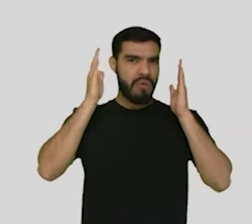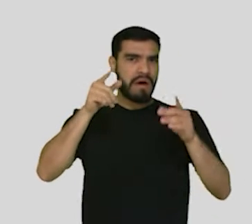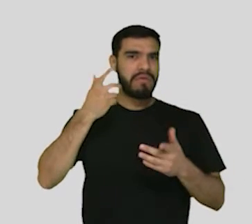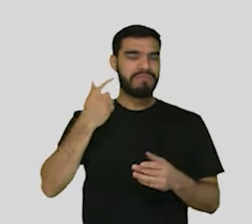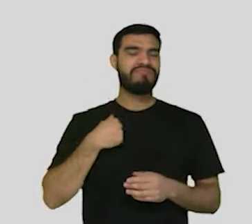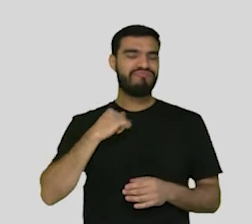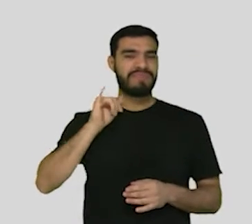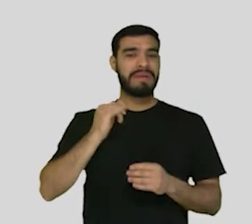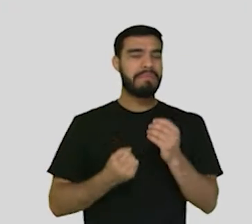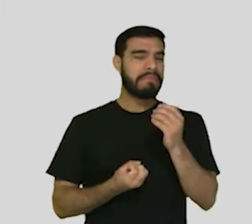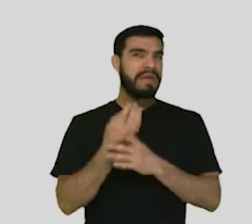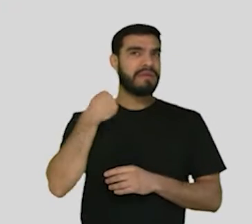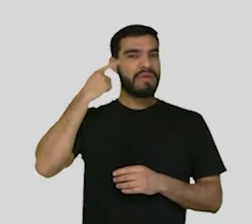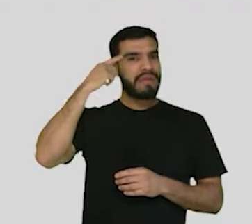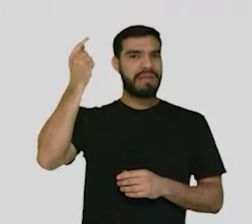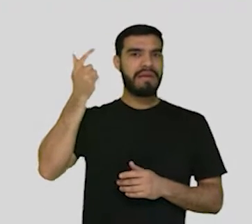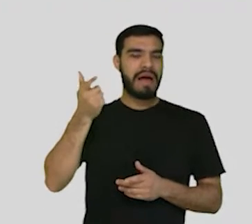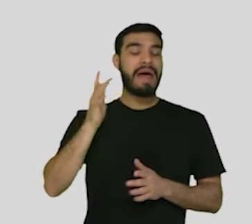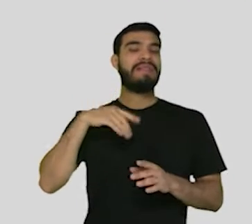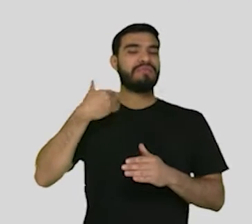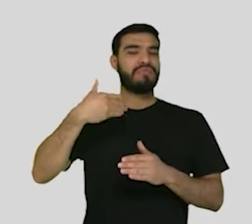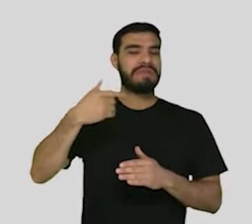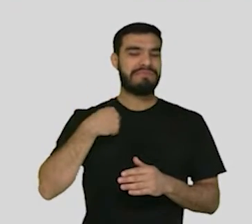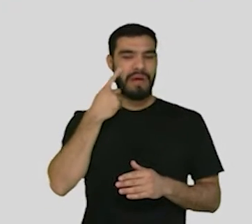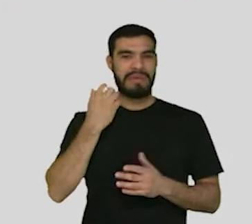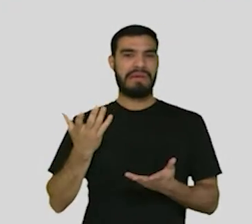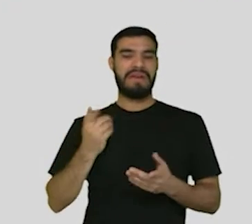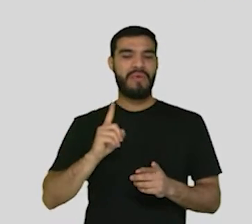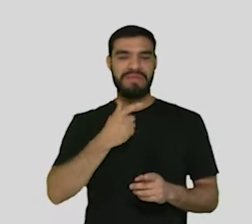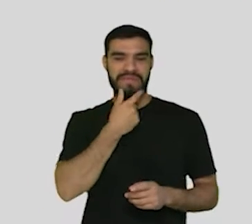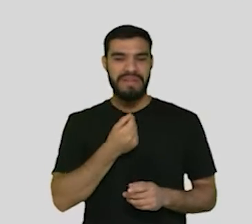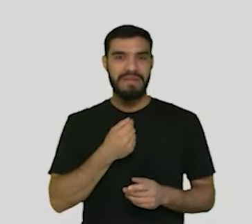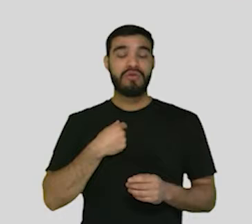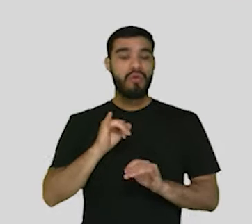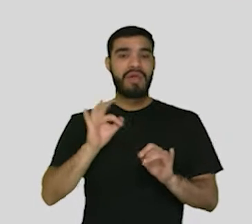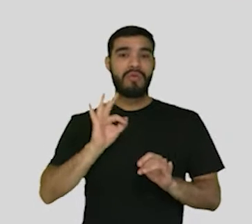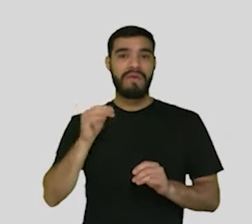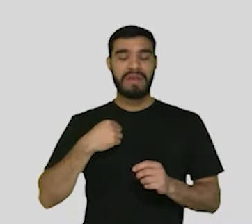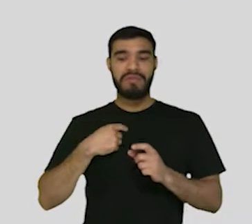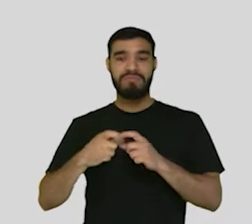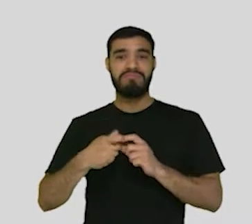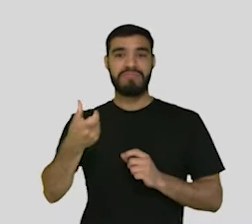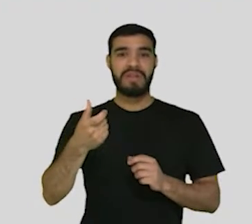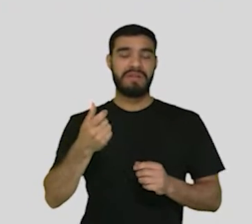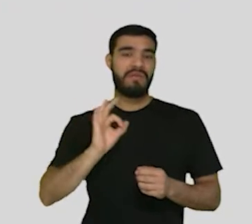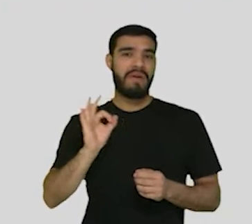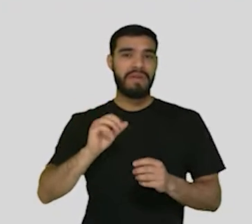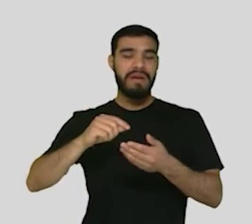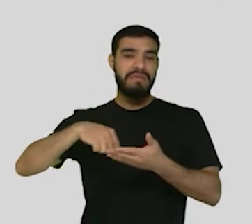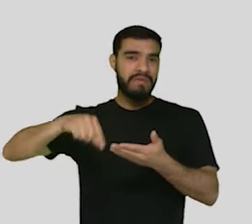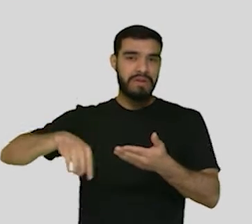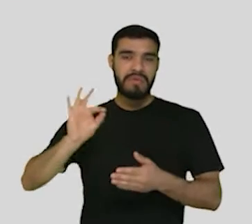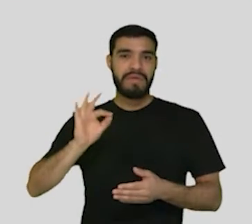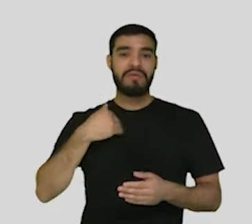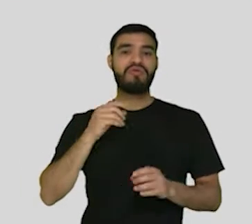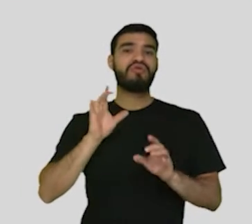abogado. Ni por una curi upe vana. Ha operiré catu. Ha naha ekatu te upeva.